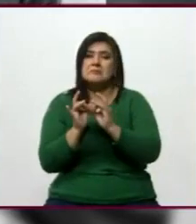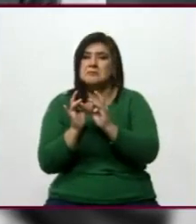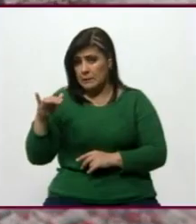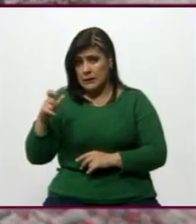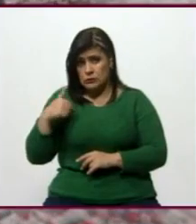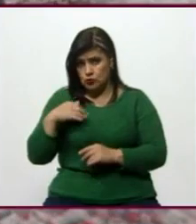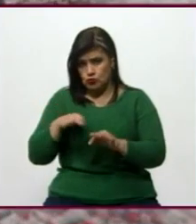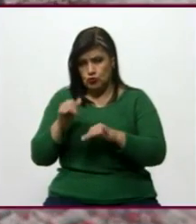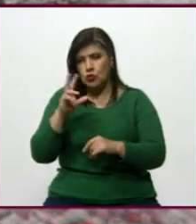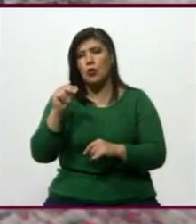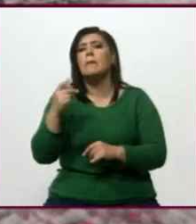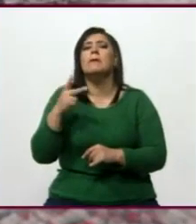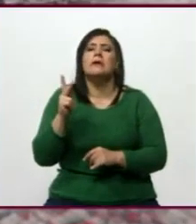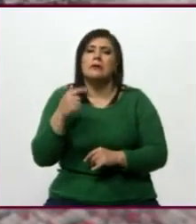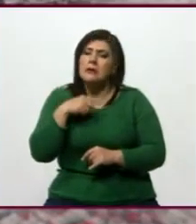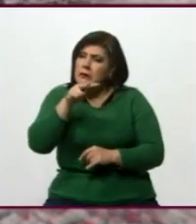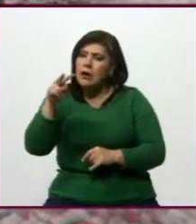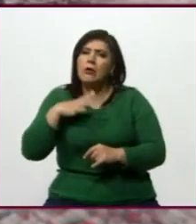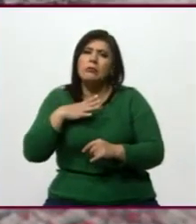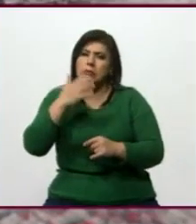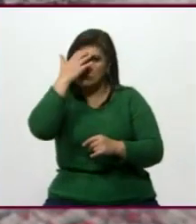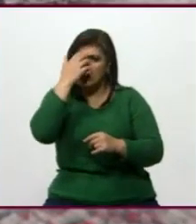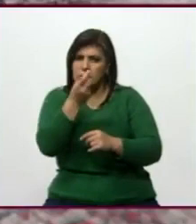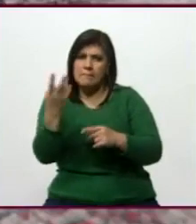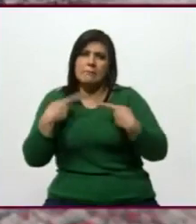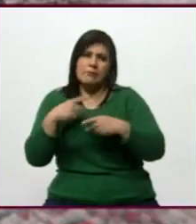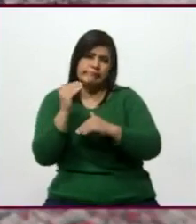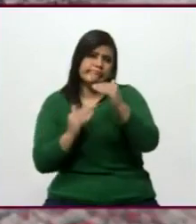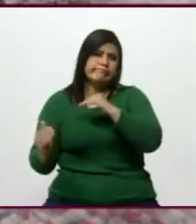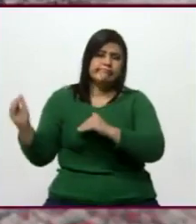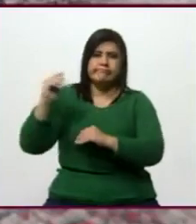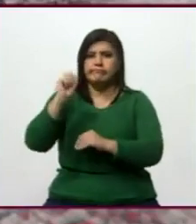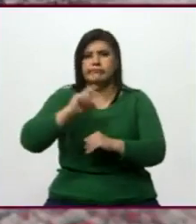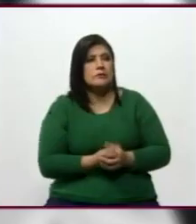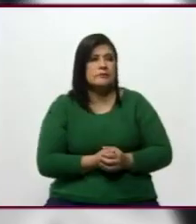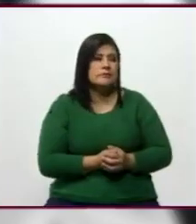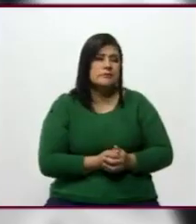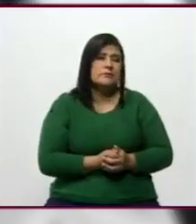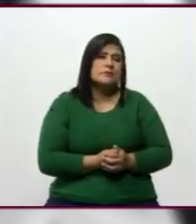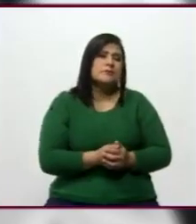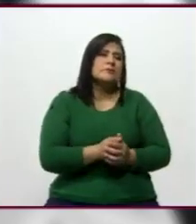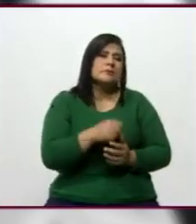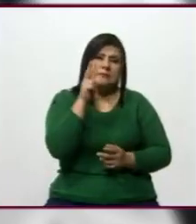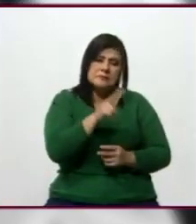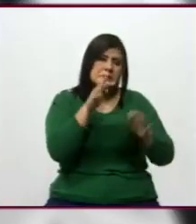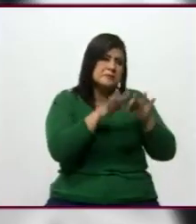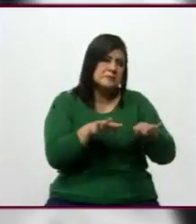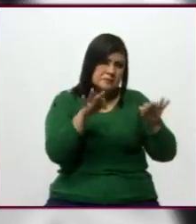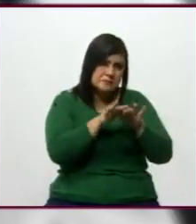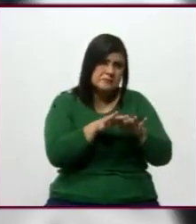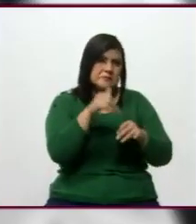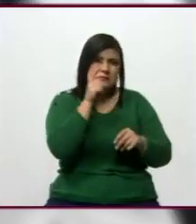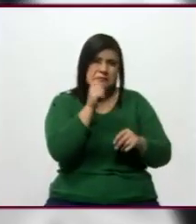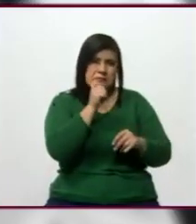caso del periódico el nacional un elemento importante para notimex en la actualidad al final de cuentas y es importante sobre todo en